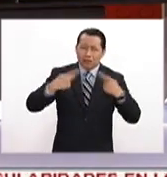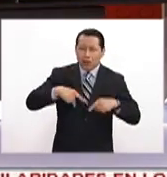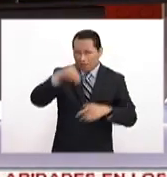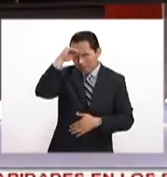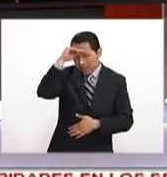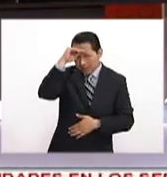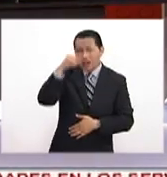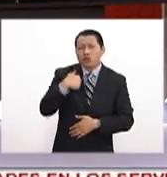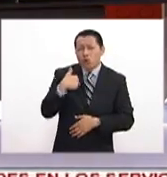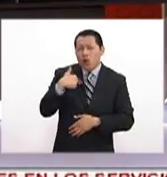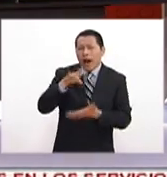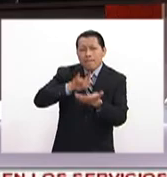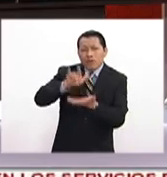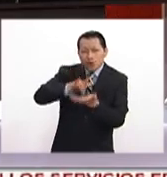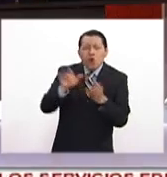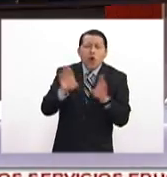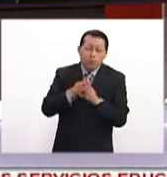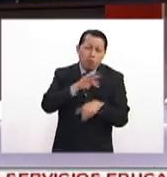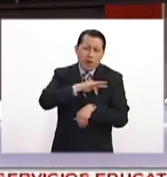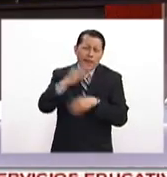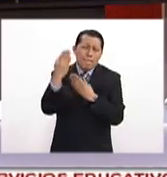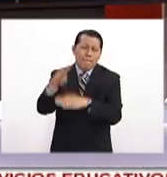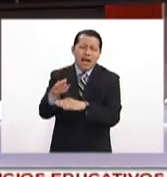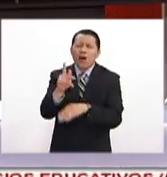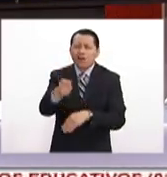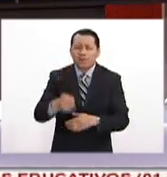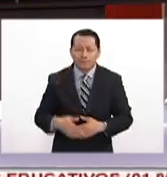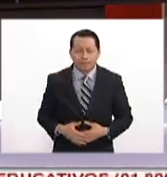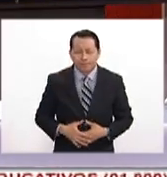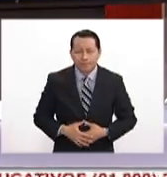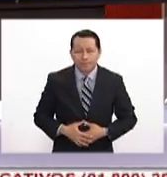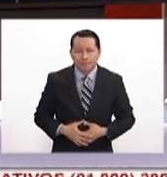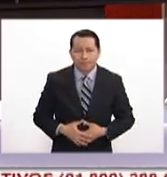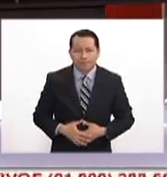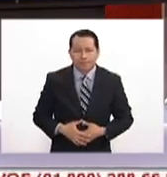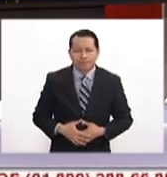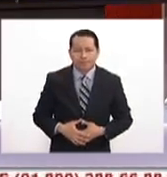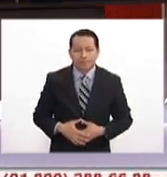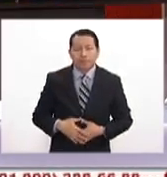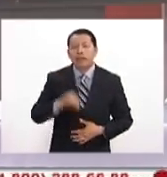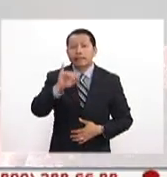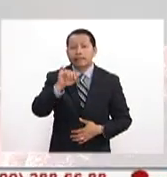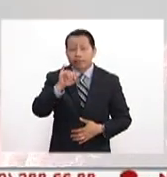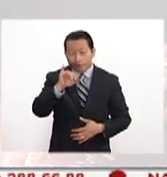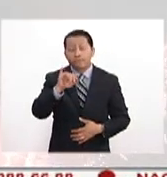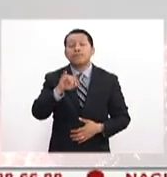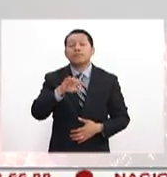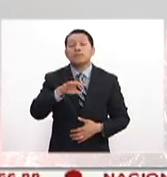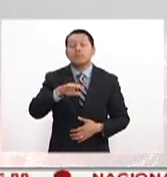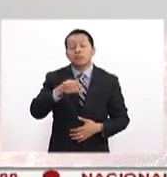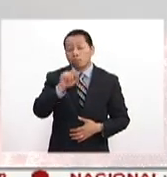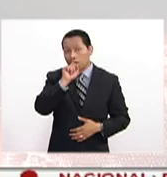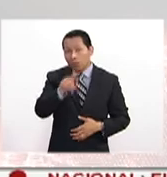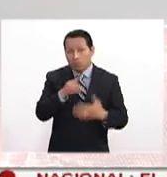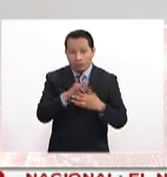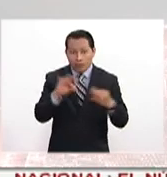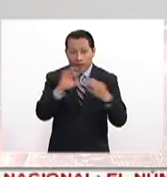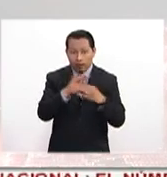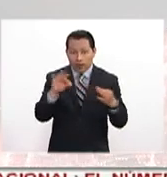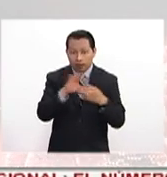ayuda económica para las personas afectadas. En efecto, tal como lo comentas,